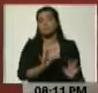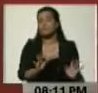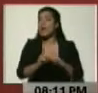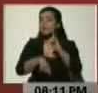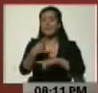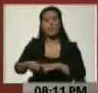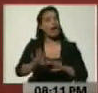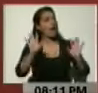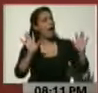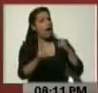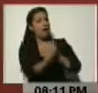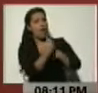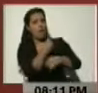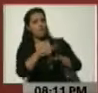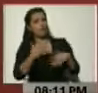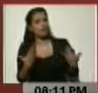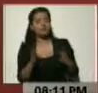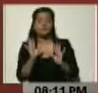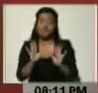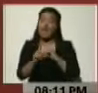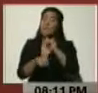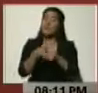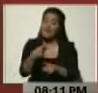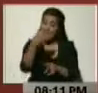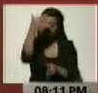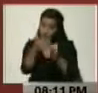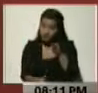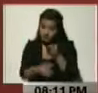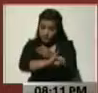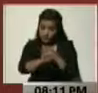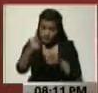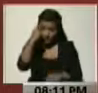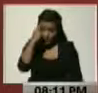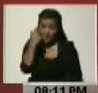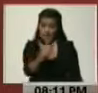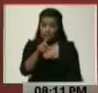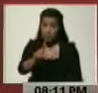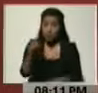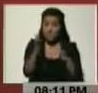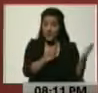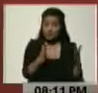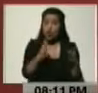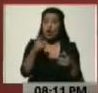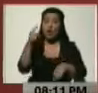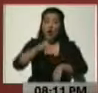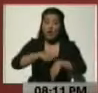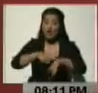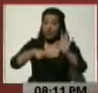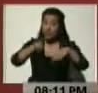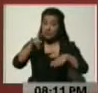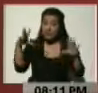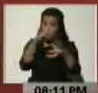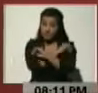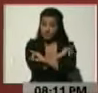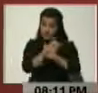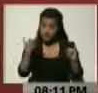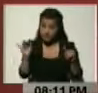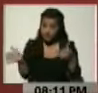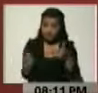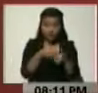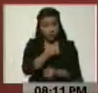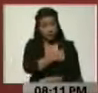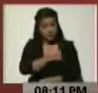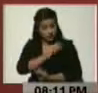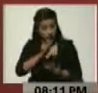mañana, 31 de marzo, a las 12 de la noche estará abierto el sistema. Y no hay prórrogas, pues.